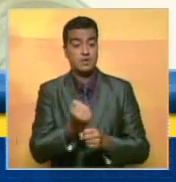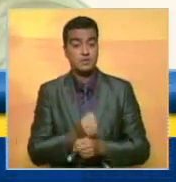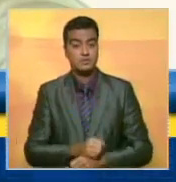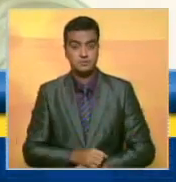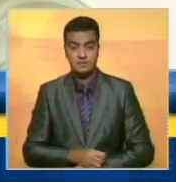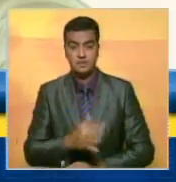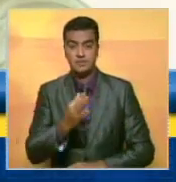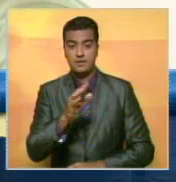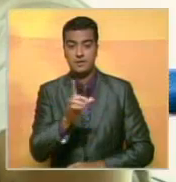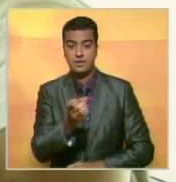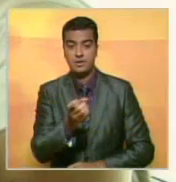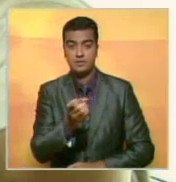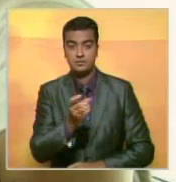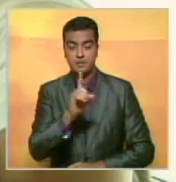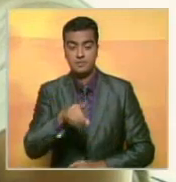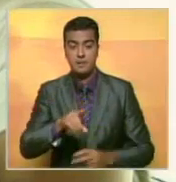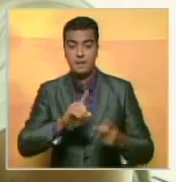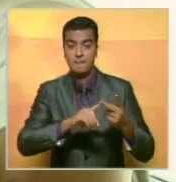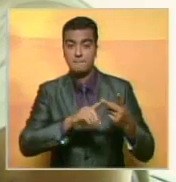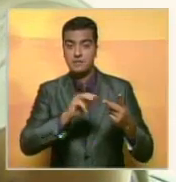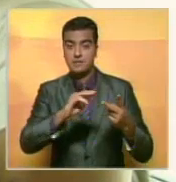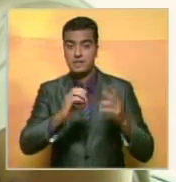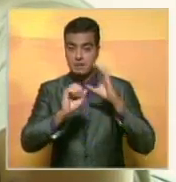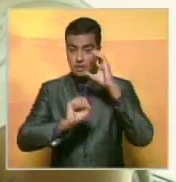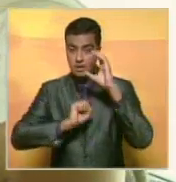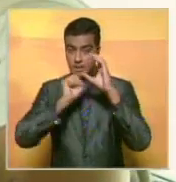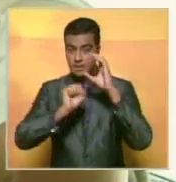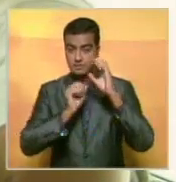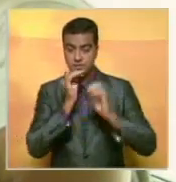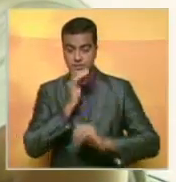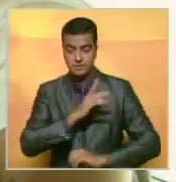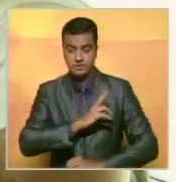Desde el Estado Bolívar, Michelet Castellano en la cámara y Fernando Girón, Noticiero Venevisión.